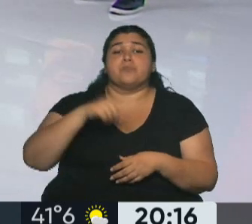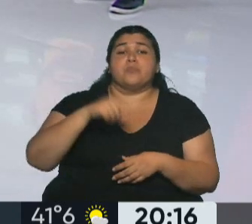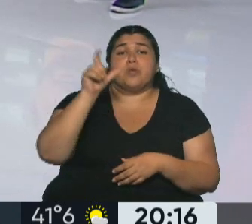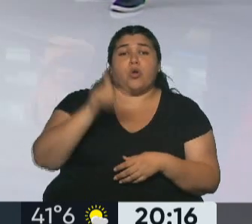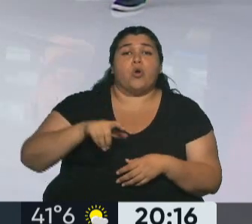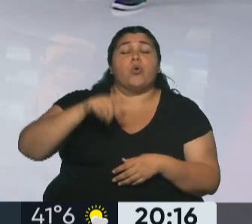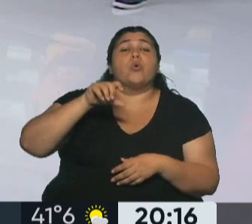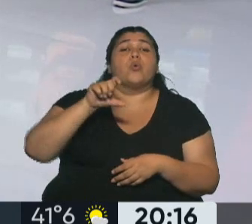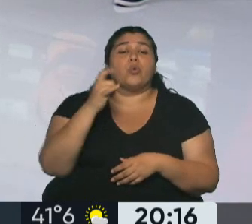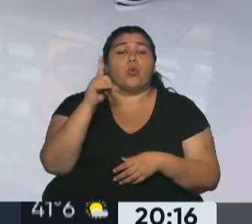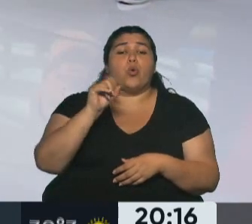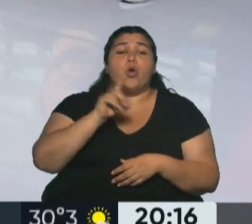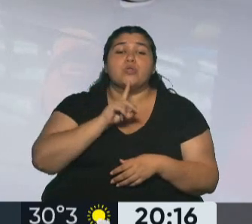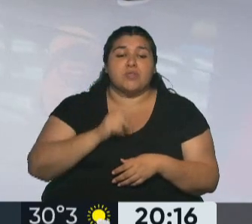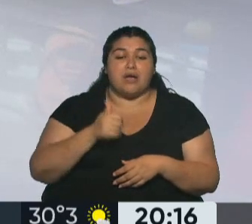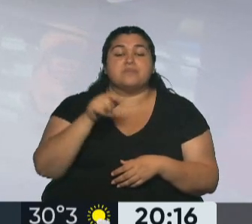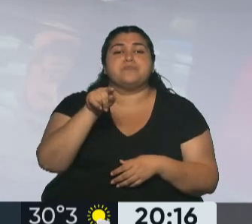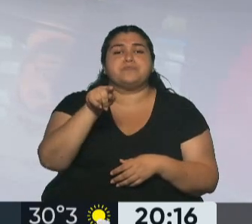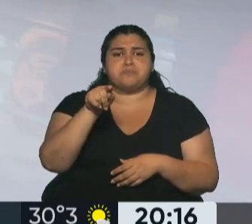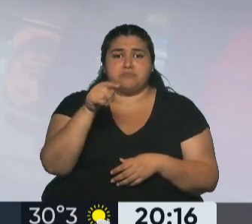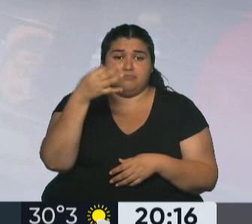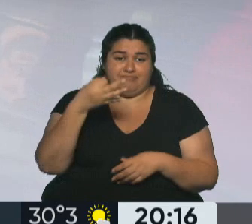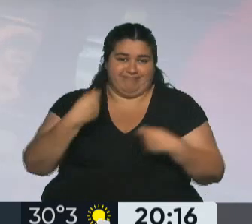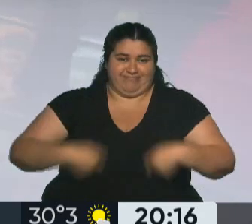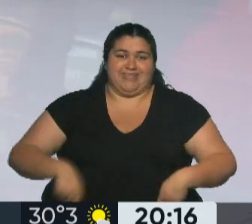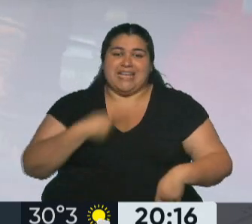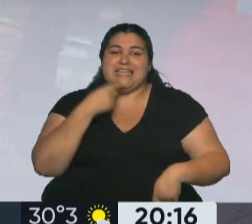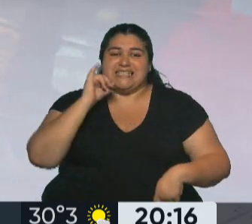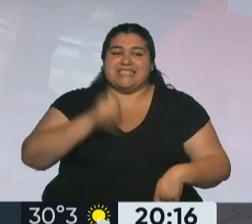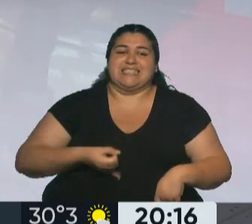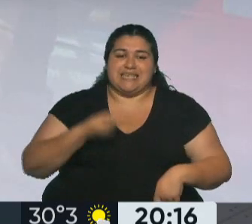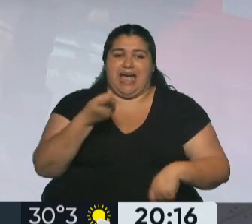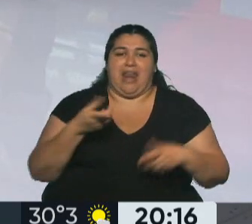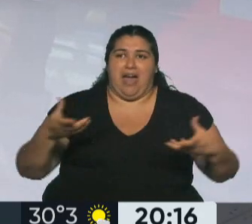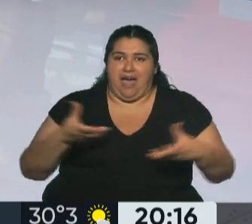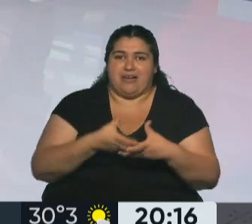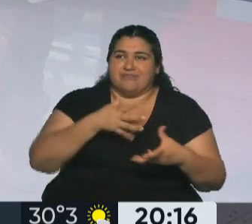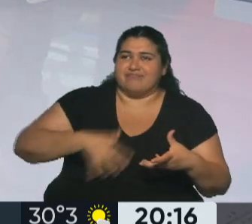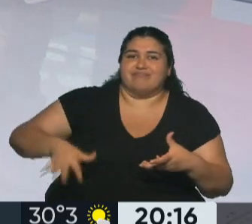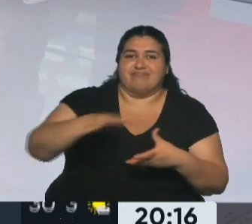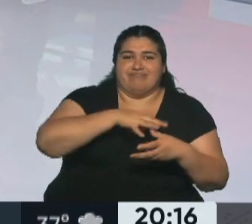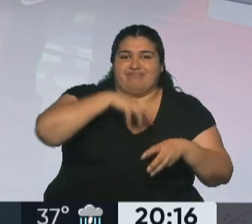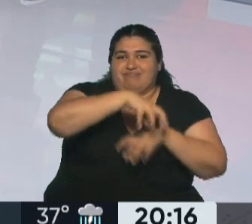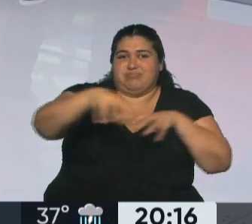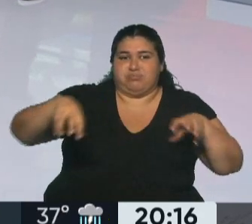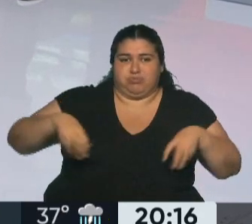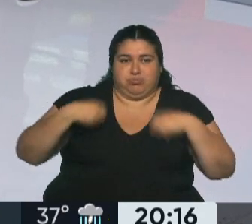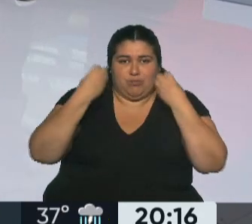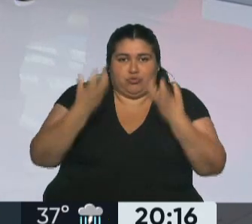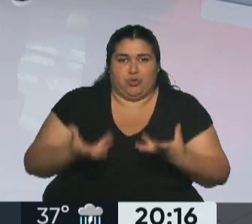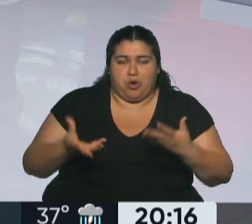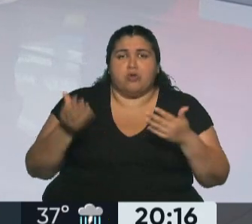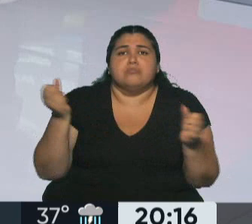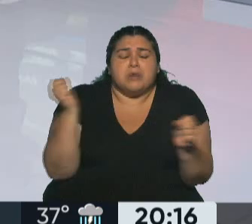culot hombre que tiene que ver como lo dice su camiseta sía la reificación tiene que ver con la el laburo el